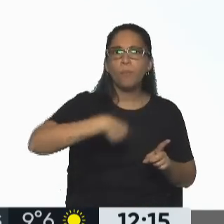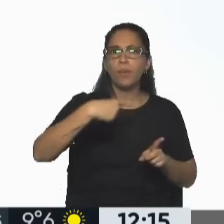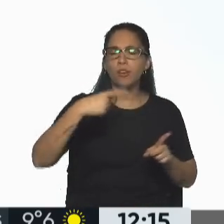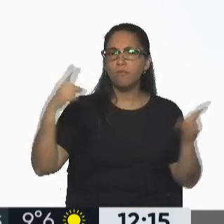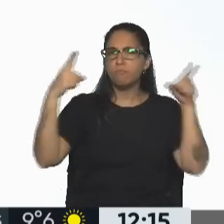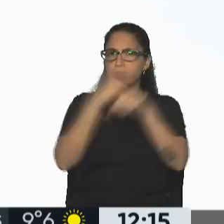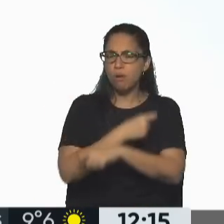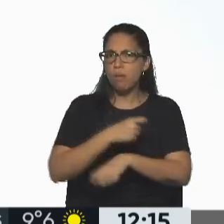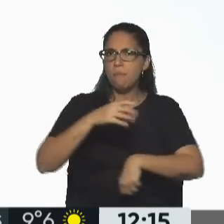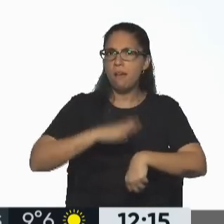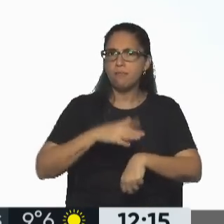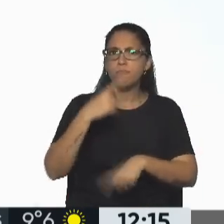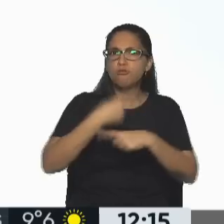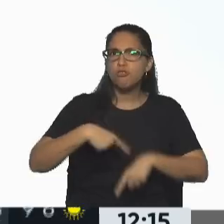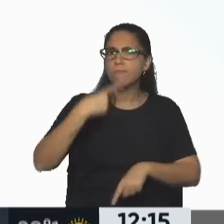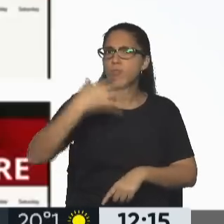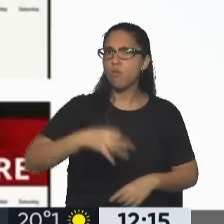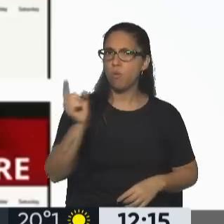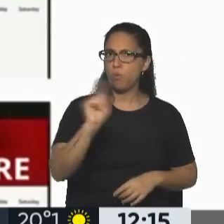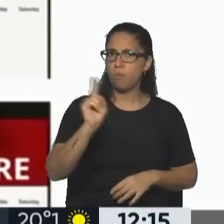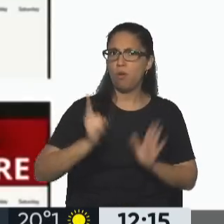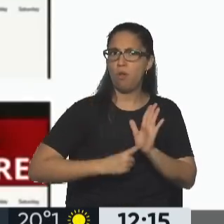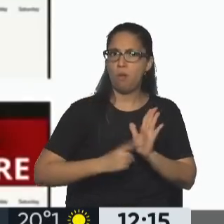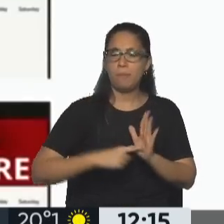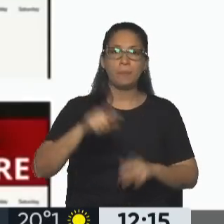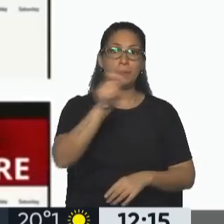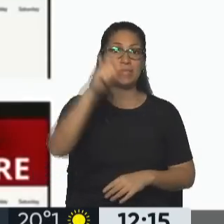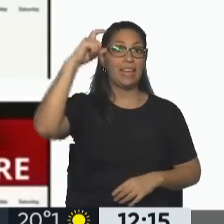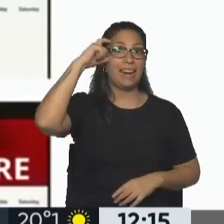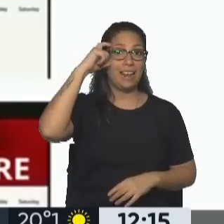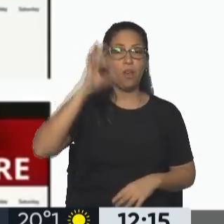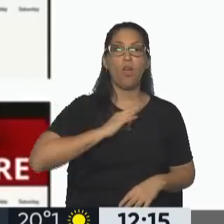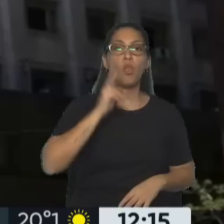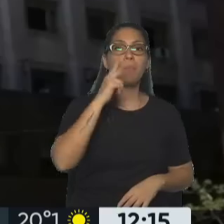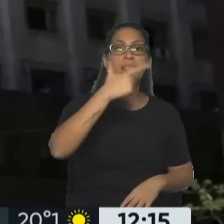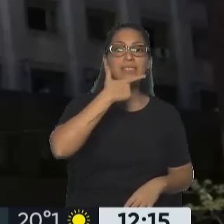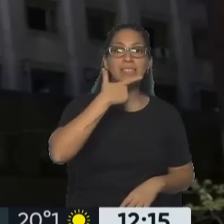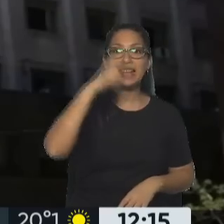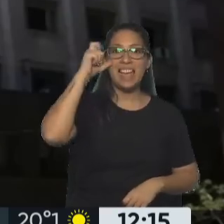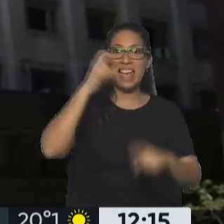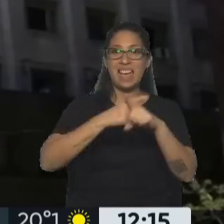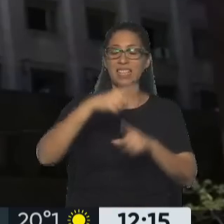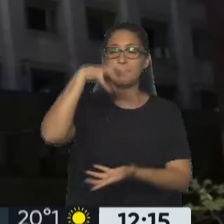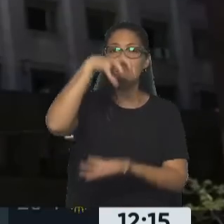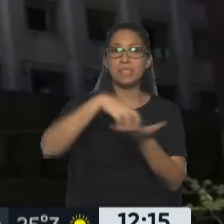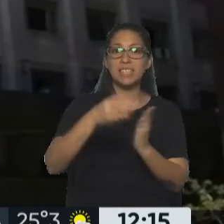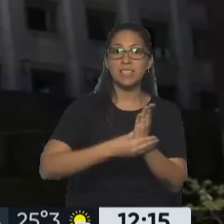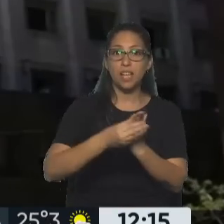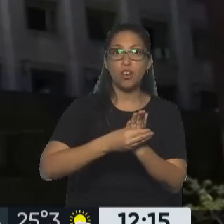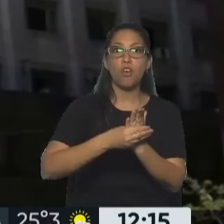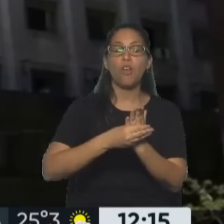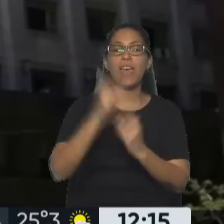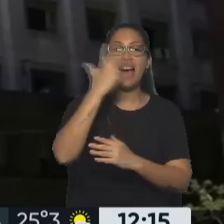en la gestión e incumplimientos normativos. En enero de 2017 se dividió el exministerio de Hacienda y Finanzas Públicas en